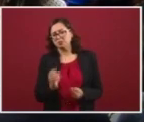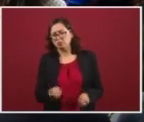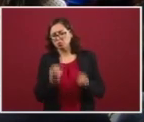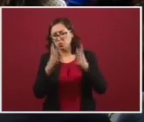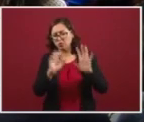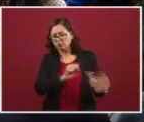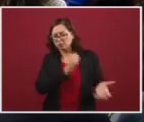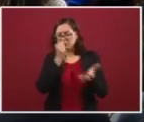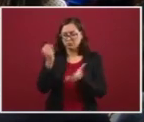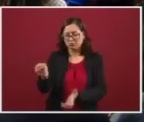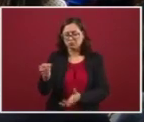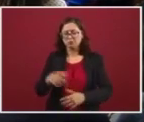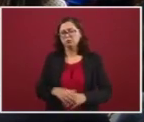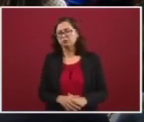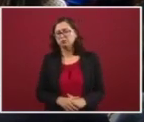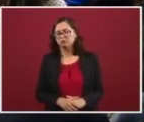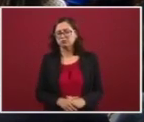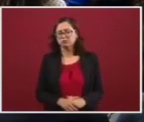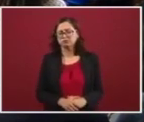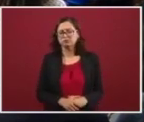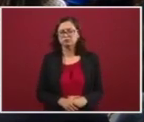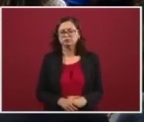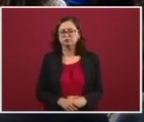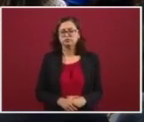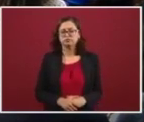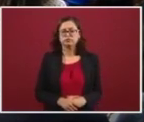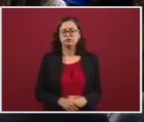Eso es lo que se está